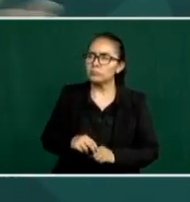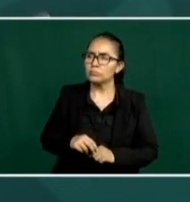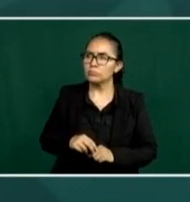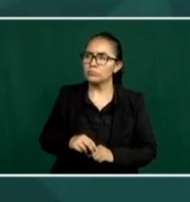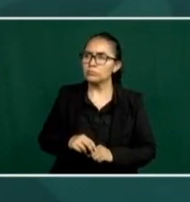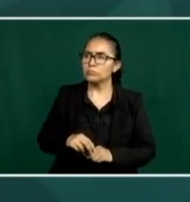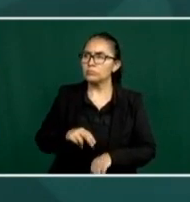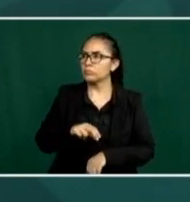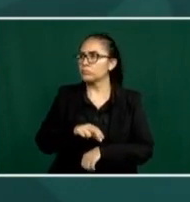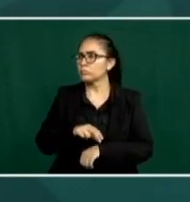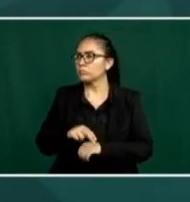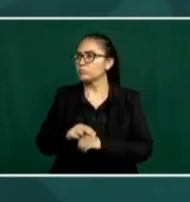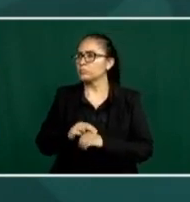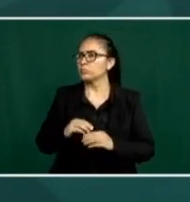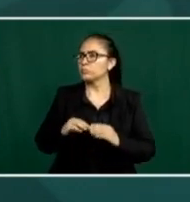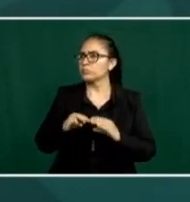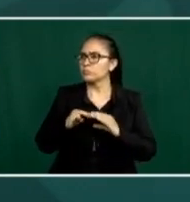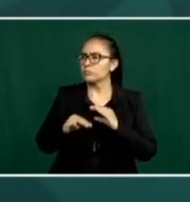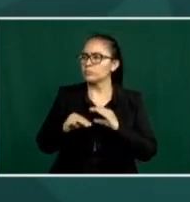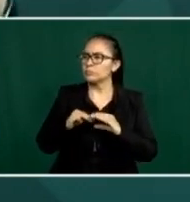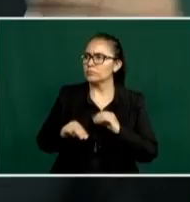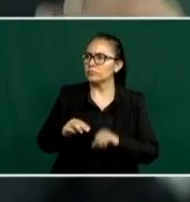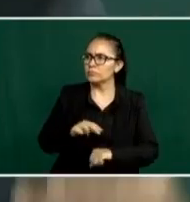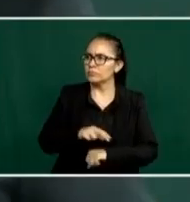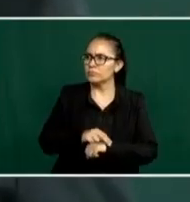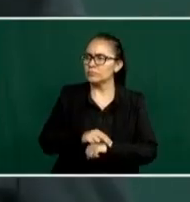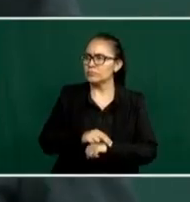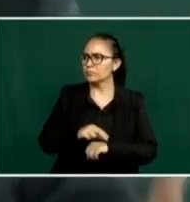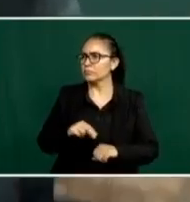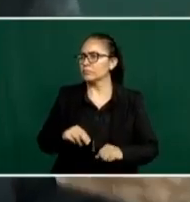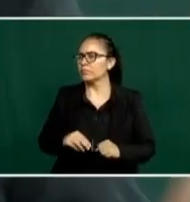de los medios, a que